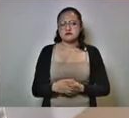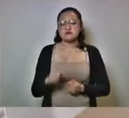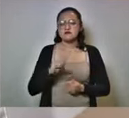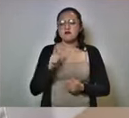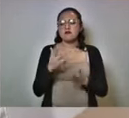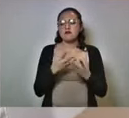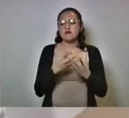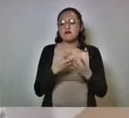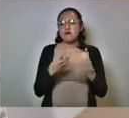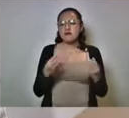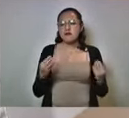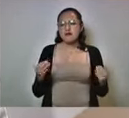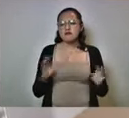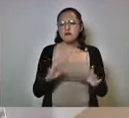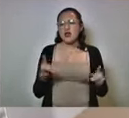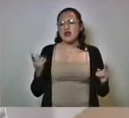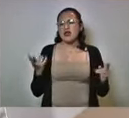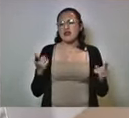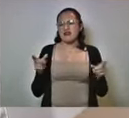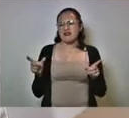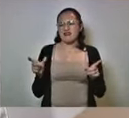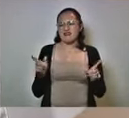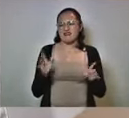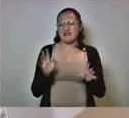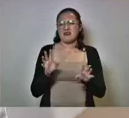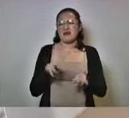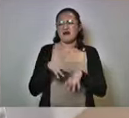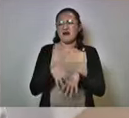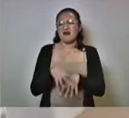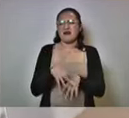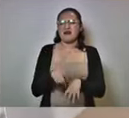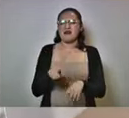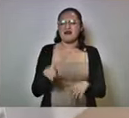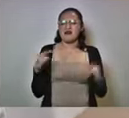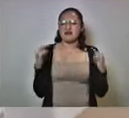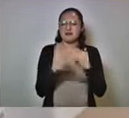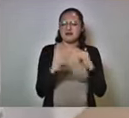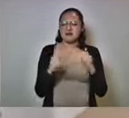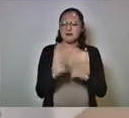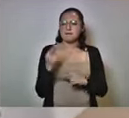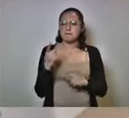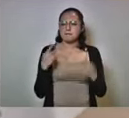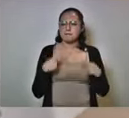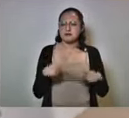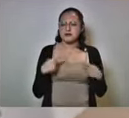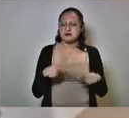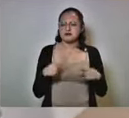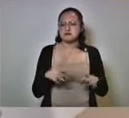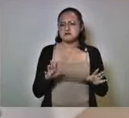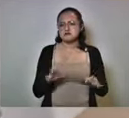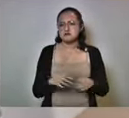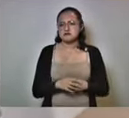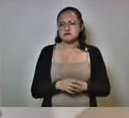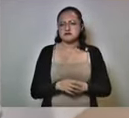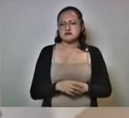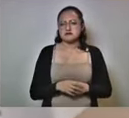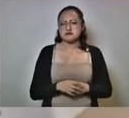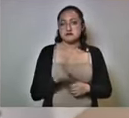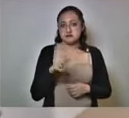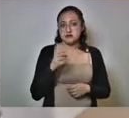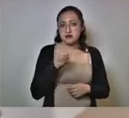diluyeron los bloqueos, el bloqueo en una salida, 25 personas, pero